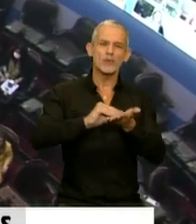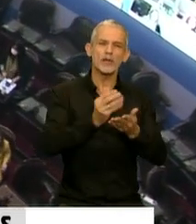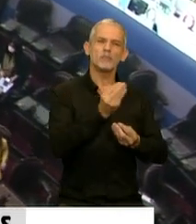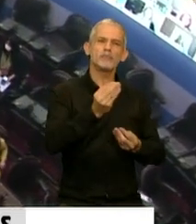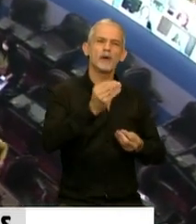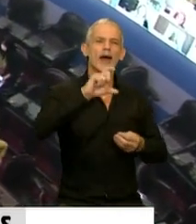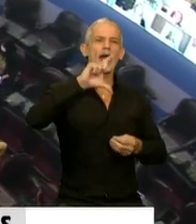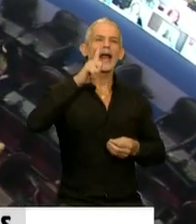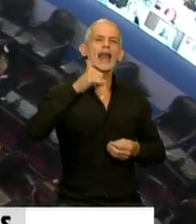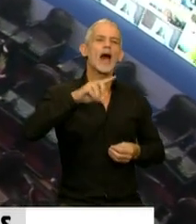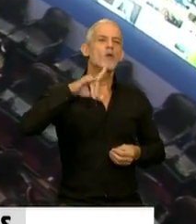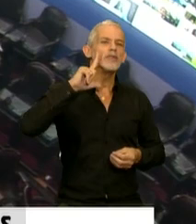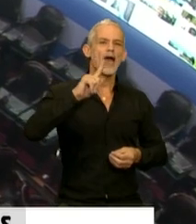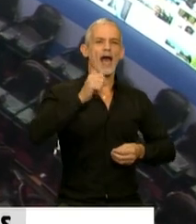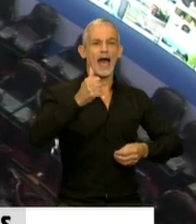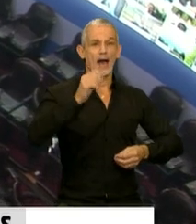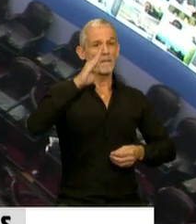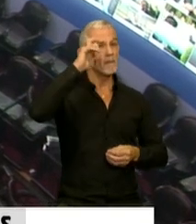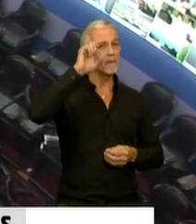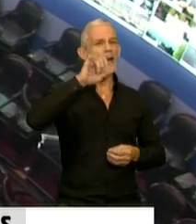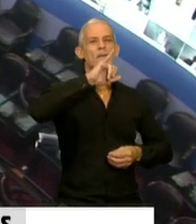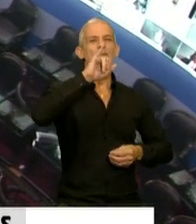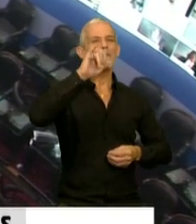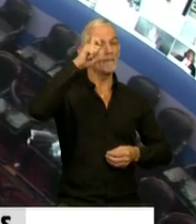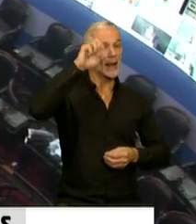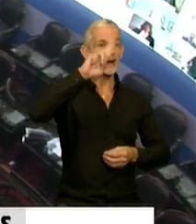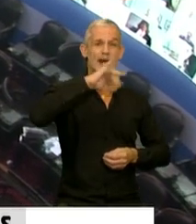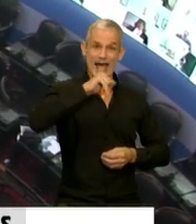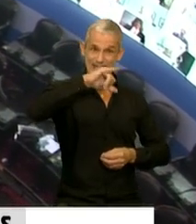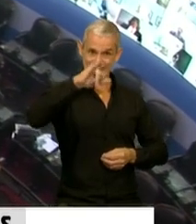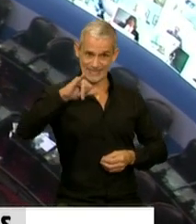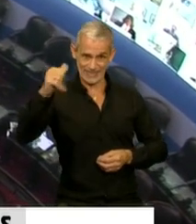doña Claudia Alicia Bernaza, a prestar juramento.